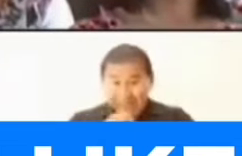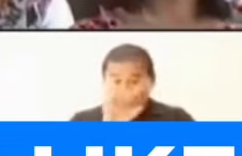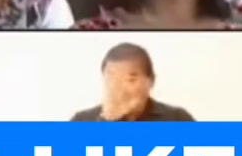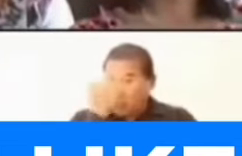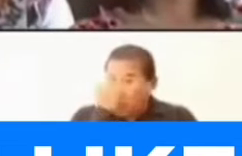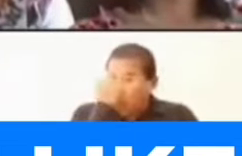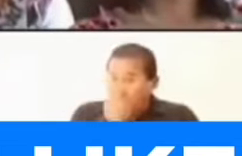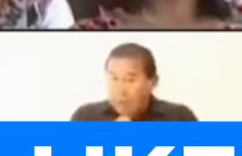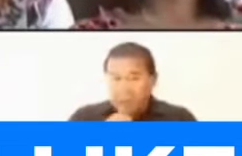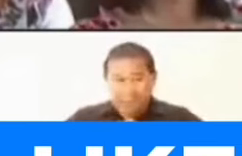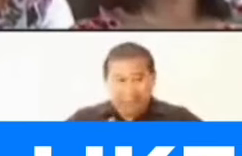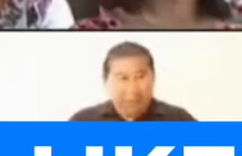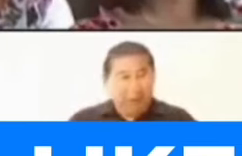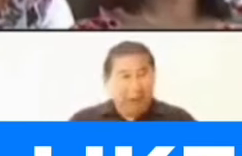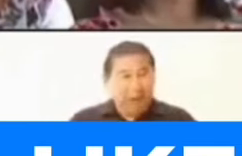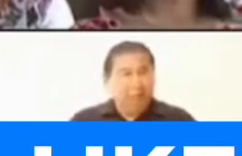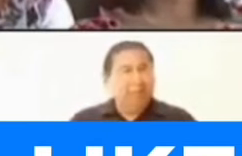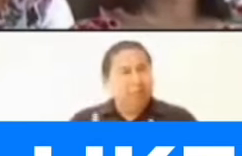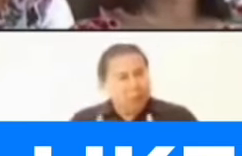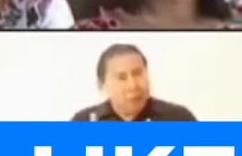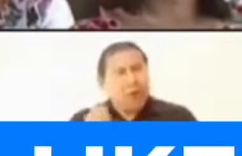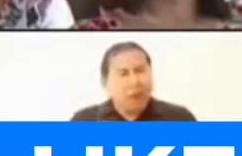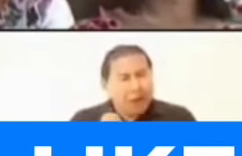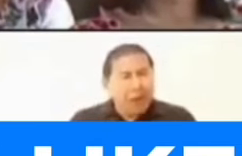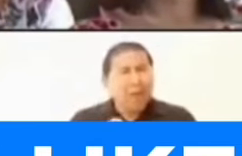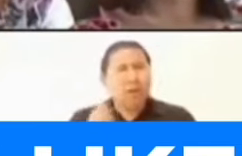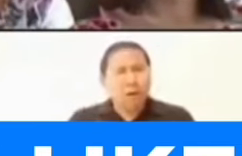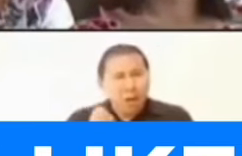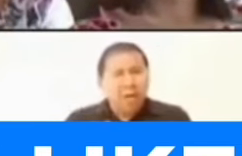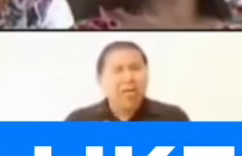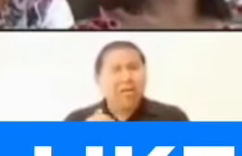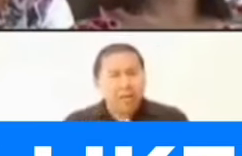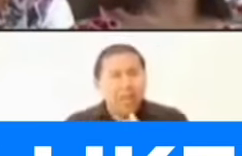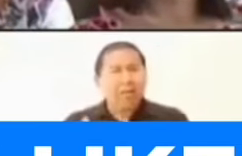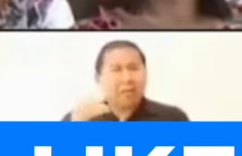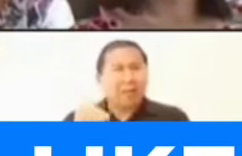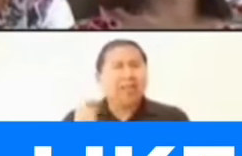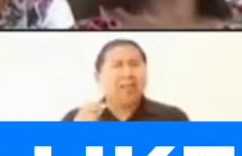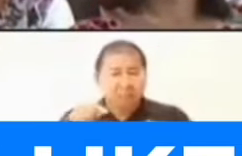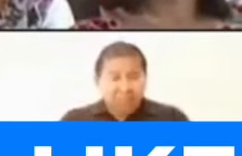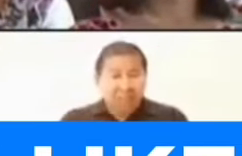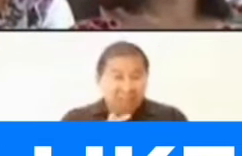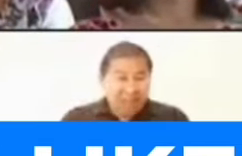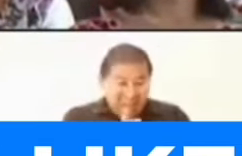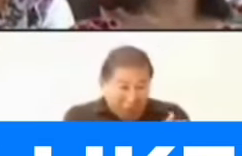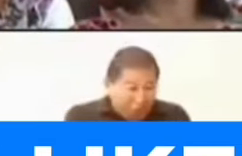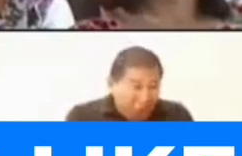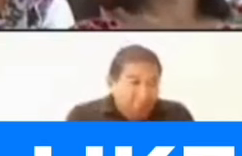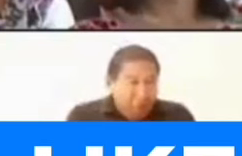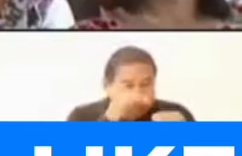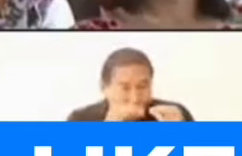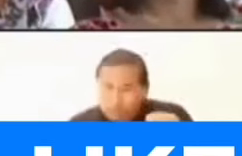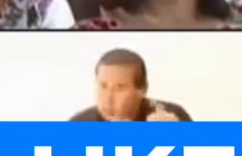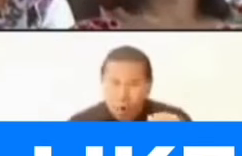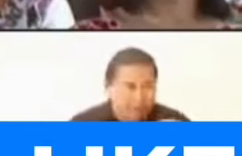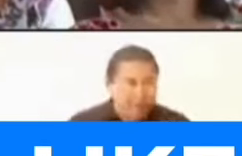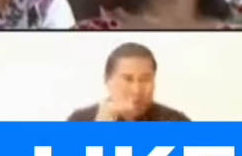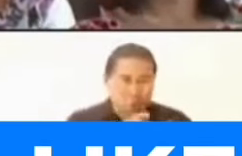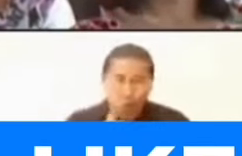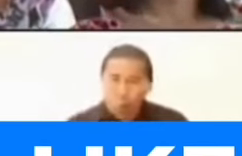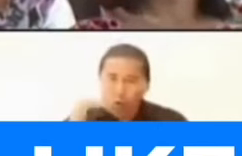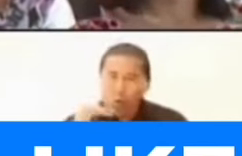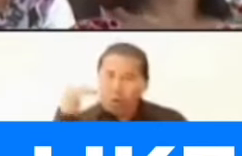años y que siempre cada año aumente por encima de la inflación que nunca caiga el apoyo que